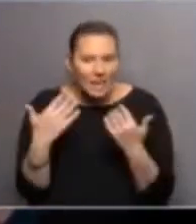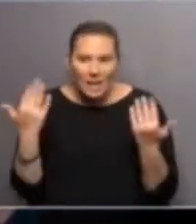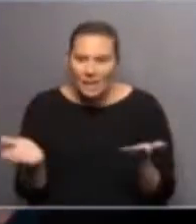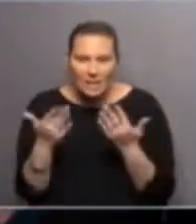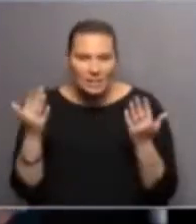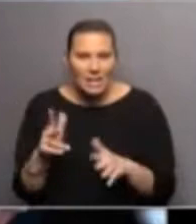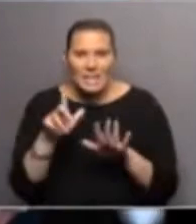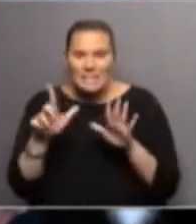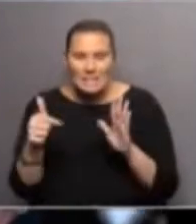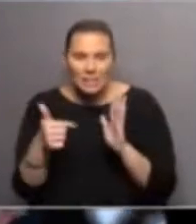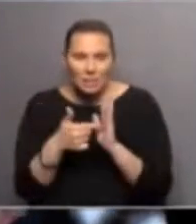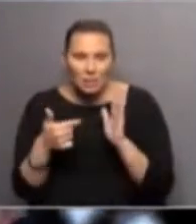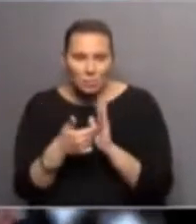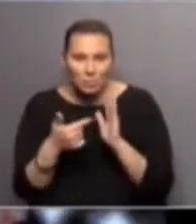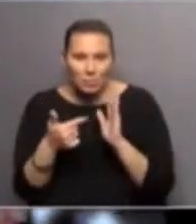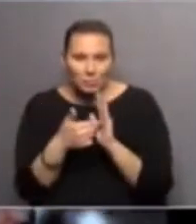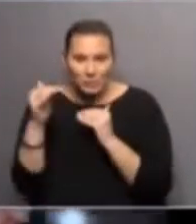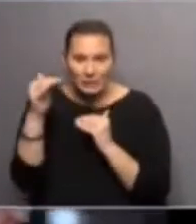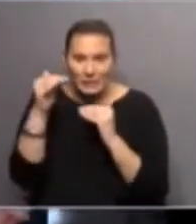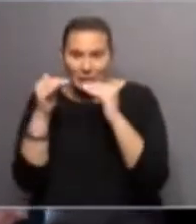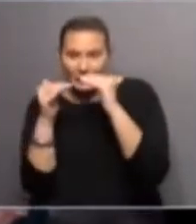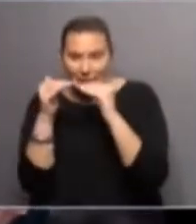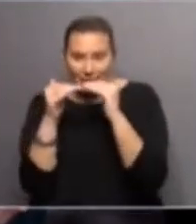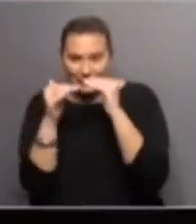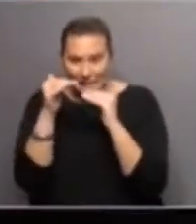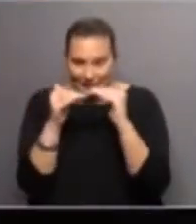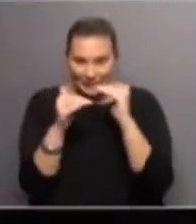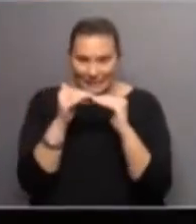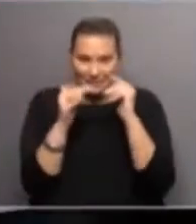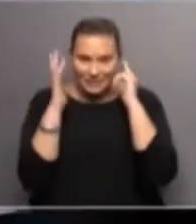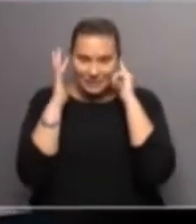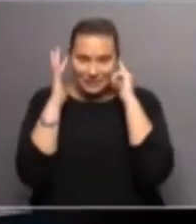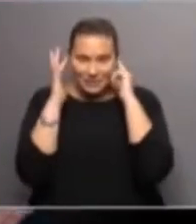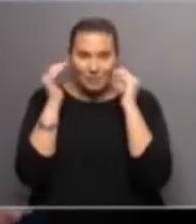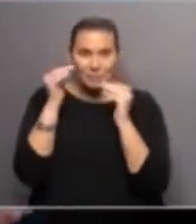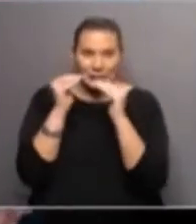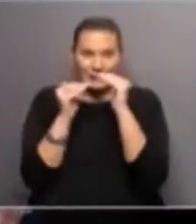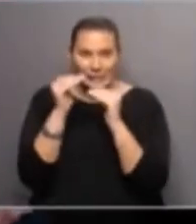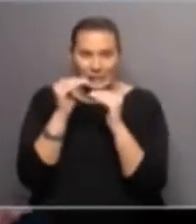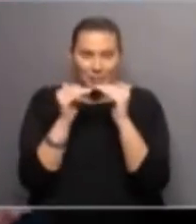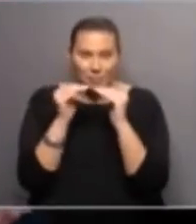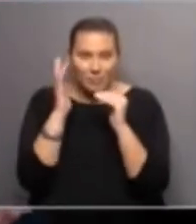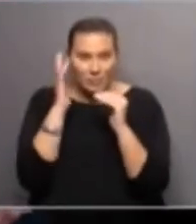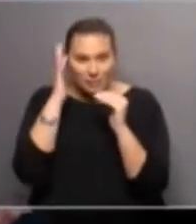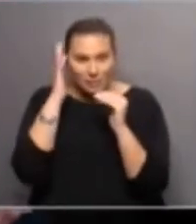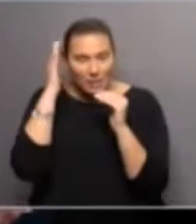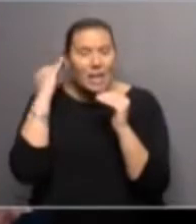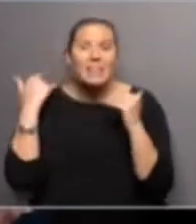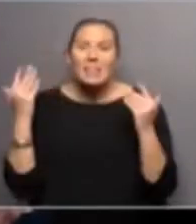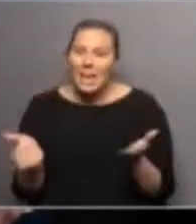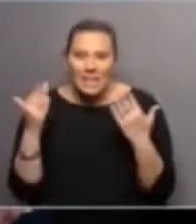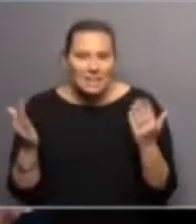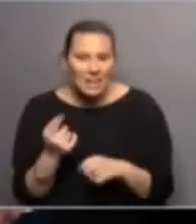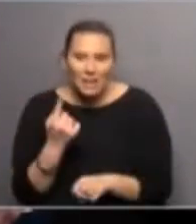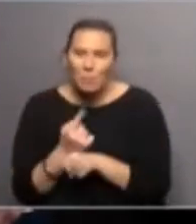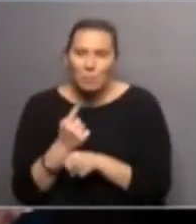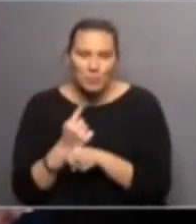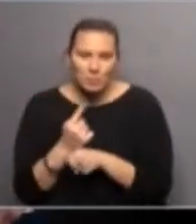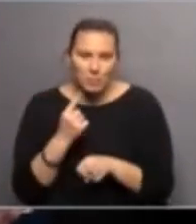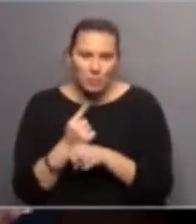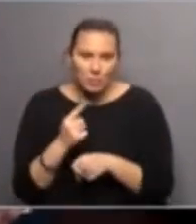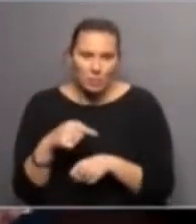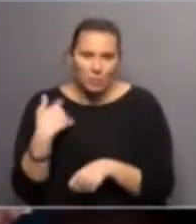a 7 puntos de Marce. Estamos ahí. Estábamos ahí, cabeza a cabeza. Dale, dale, porque el primero aseguro,